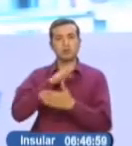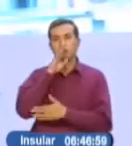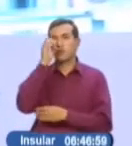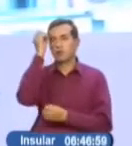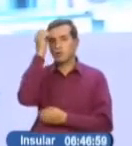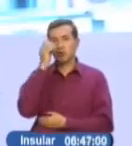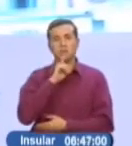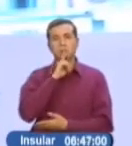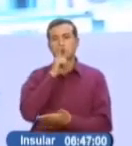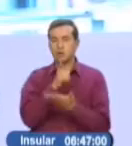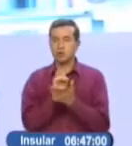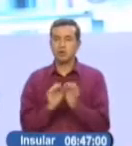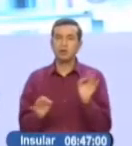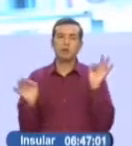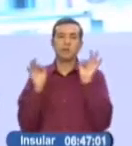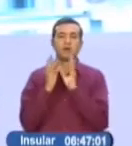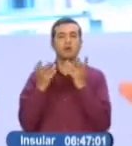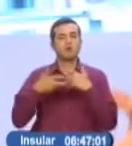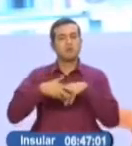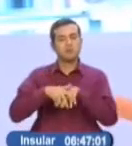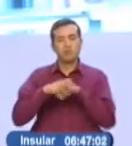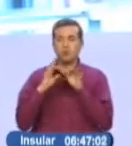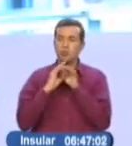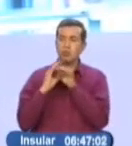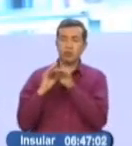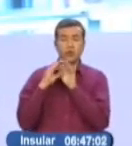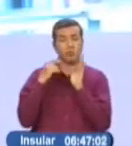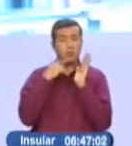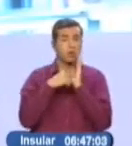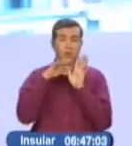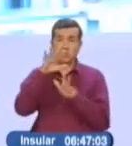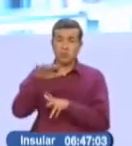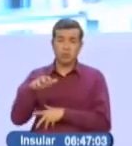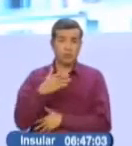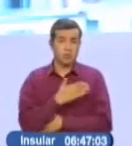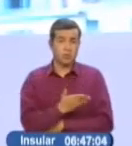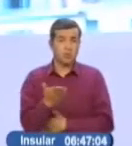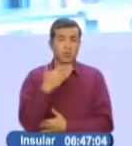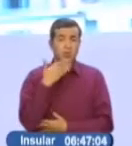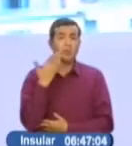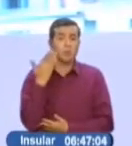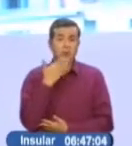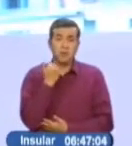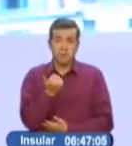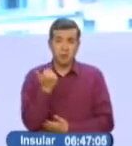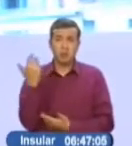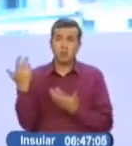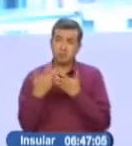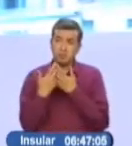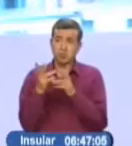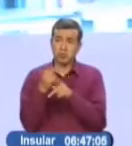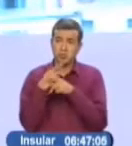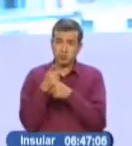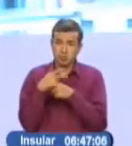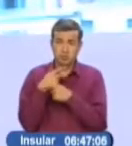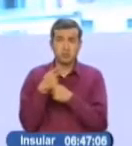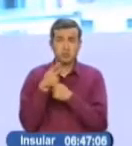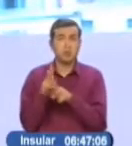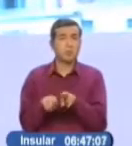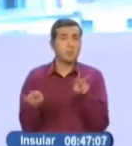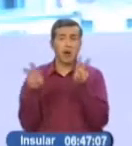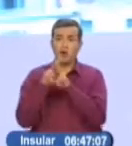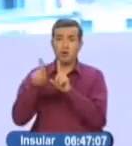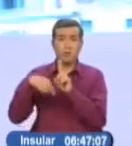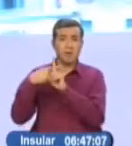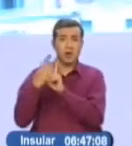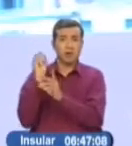foros de que es necesario buscar complementariedad, por ejemplo, en el caso agrícola, justamente para generar mejores encadenamientos productivos y cadenas de valor.